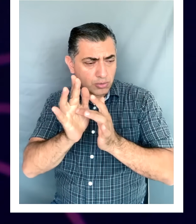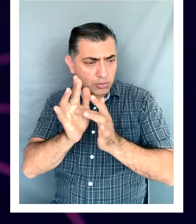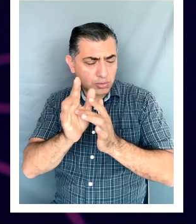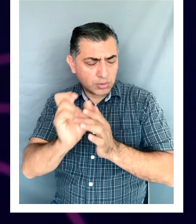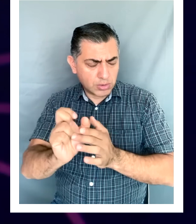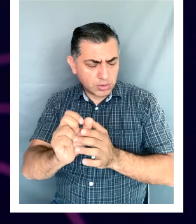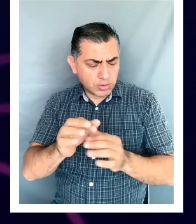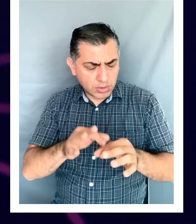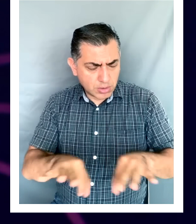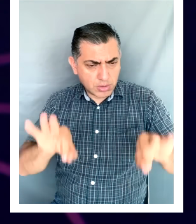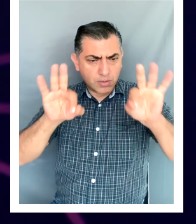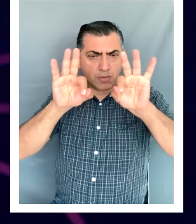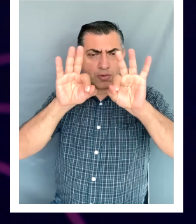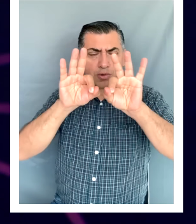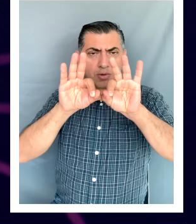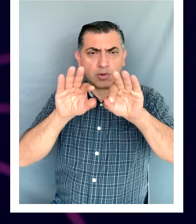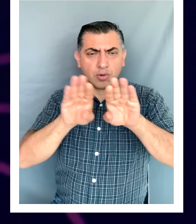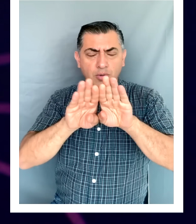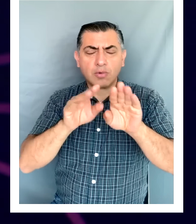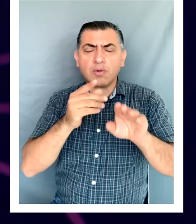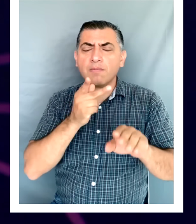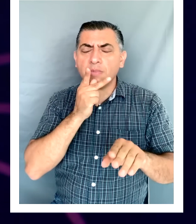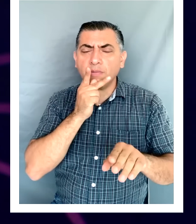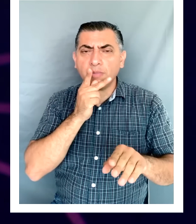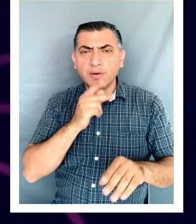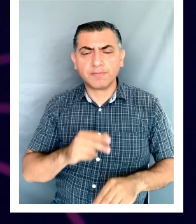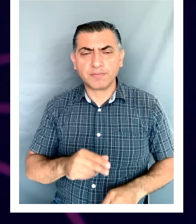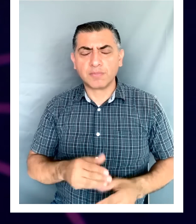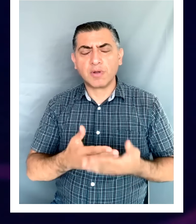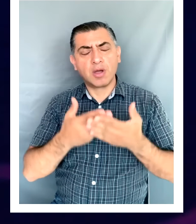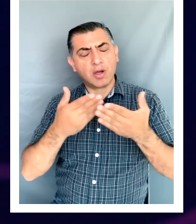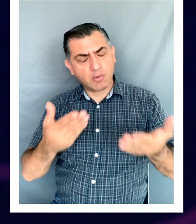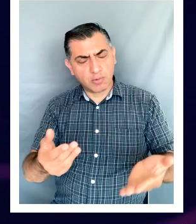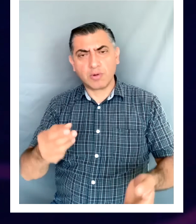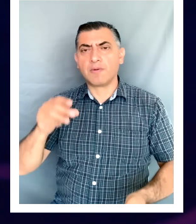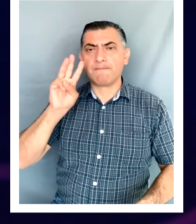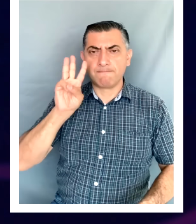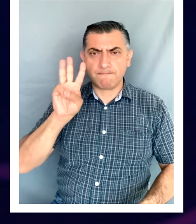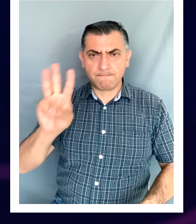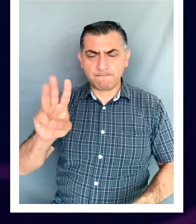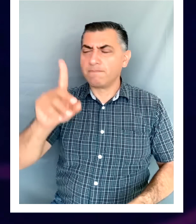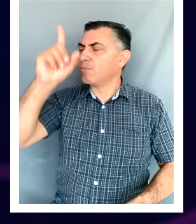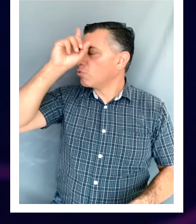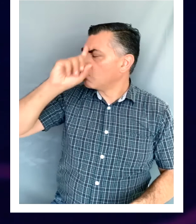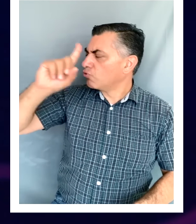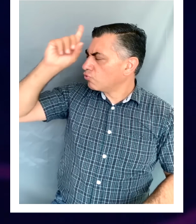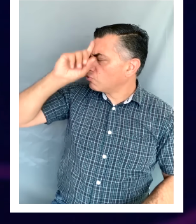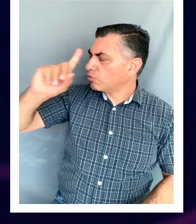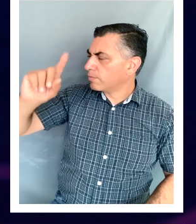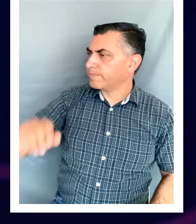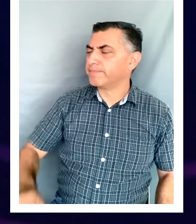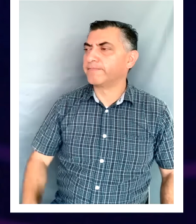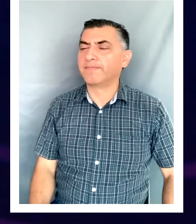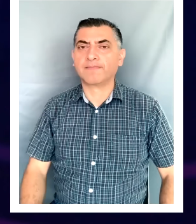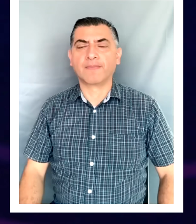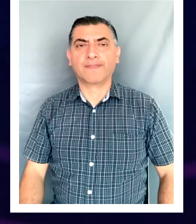los fundamentos para la paternidad piadosa y esto me lleva a un tercer consejo que les quiero dar en este día del padre